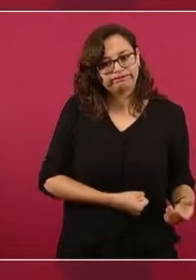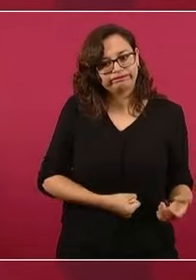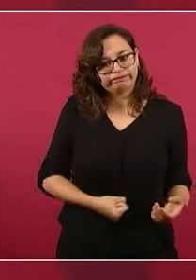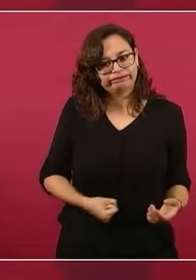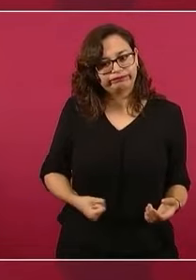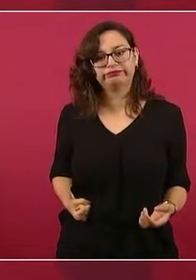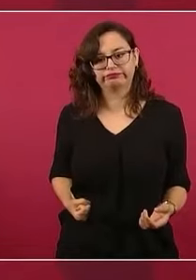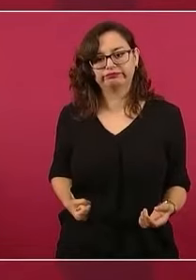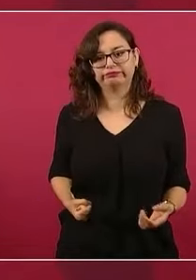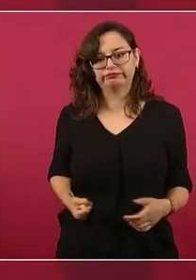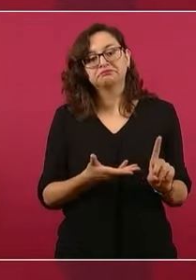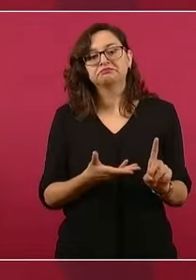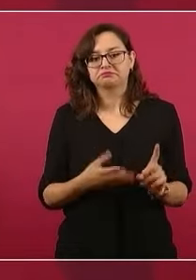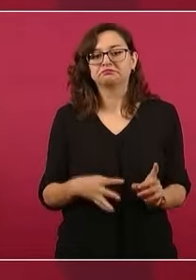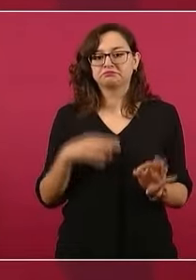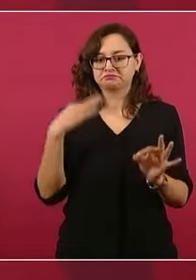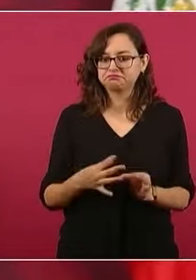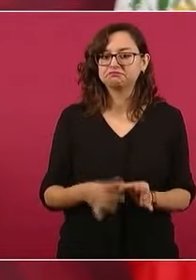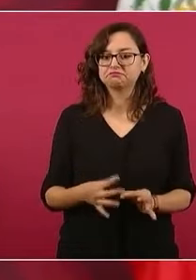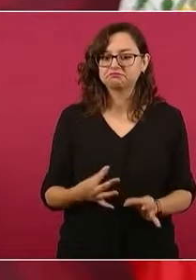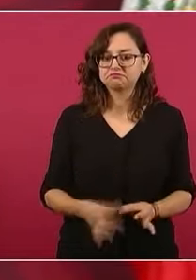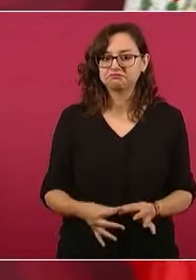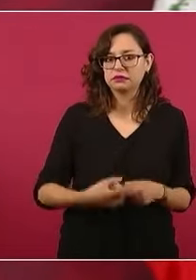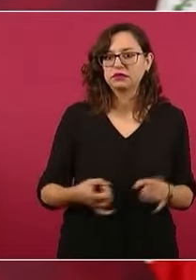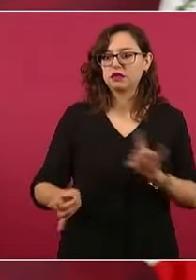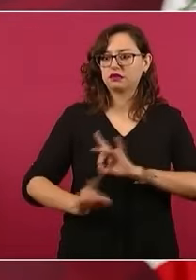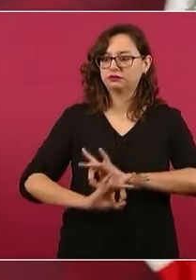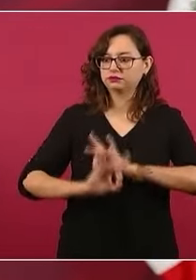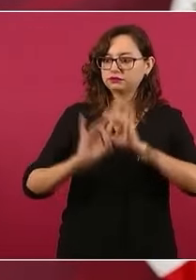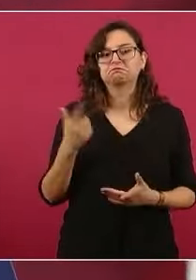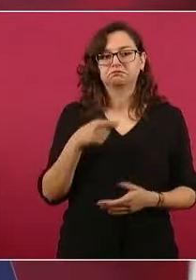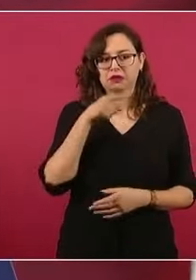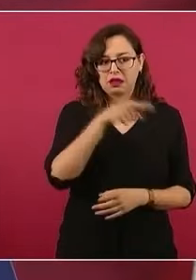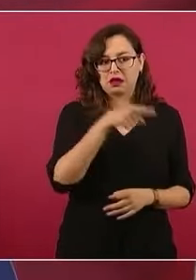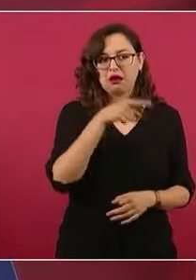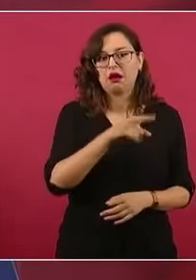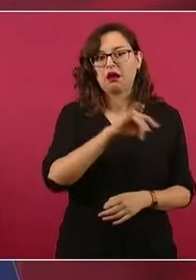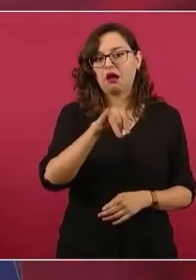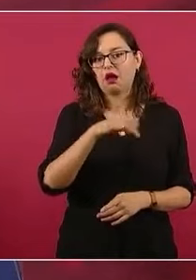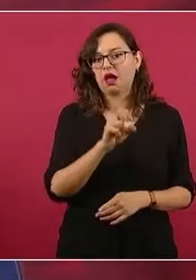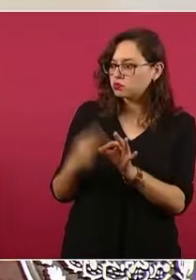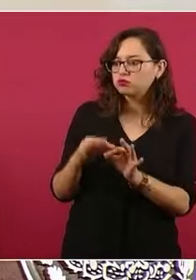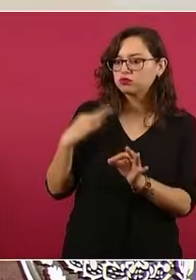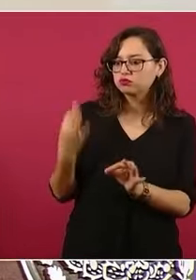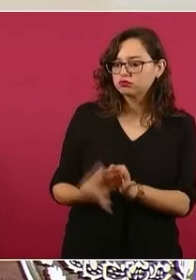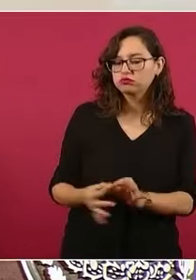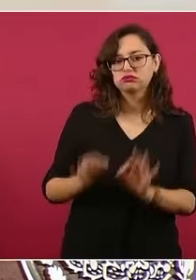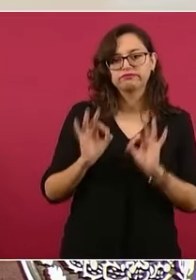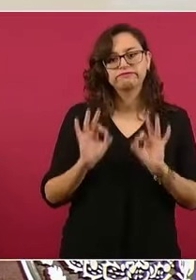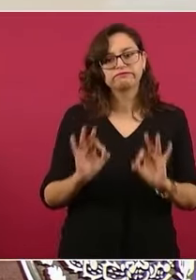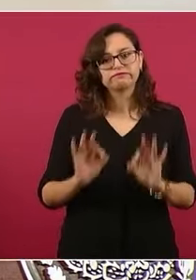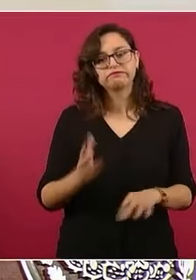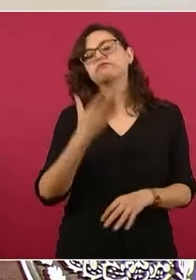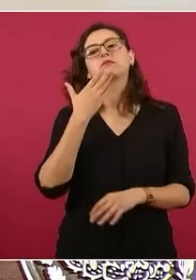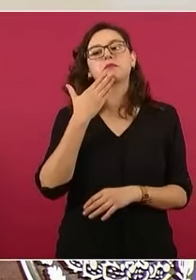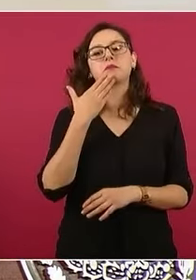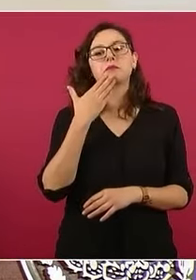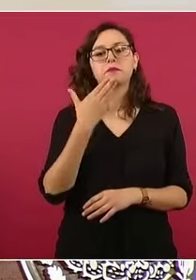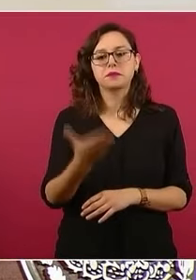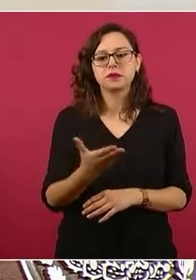Ya cumplido con creces en demasía, Jesús Ramírez. Entonces él nos va a